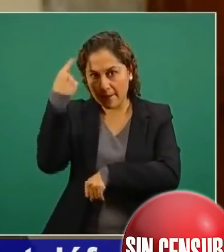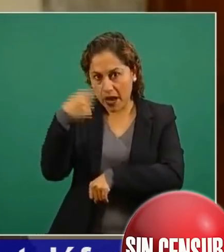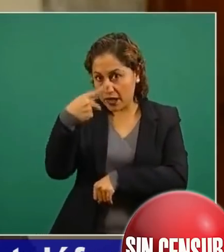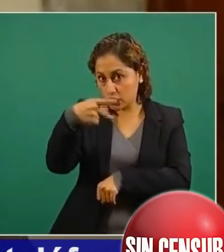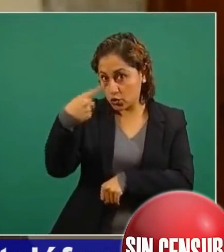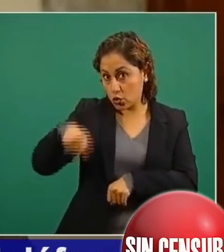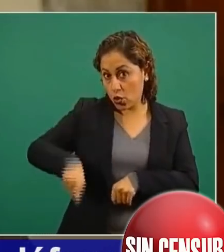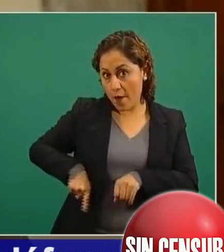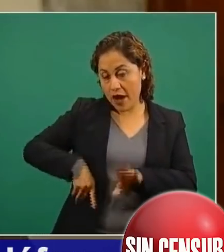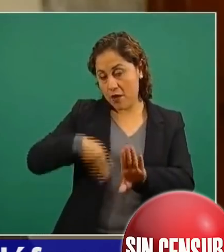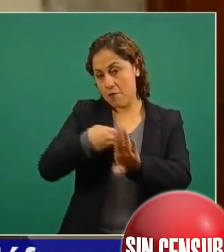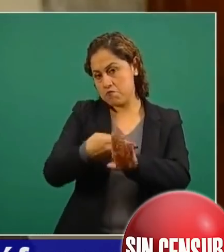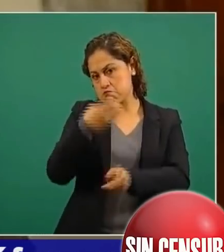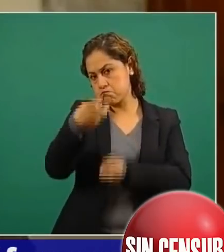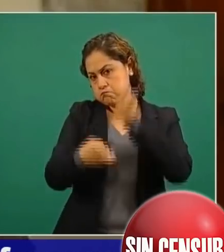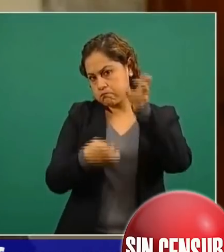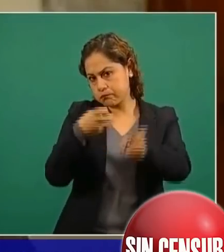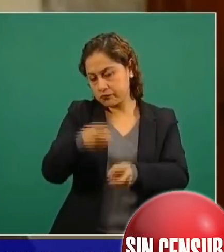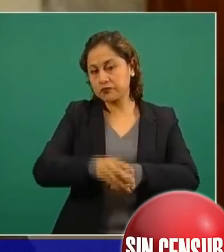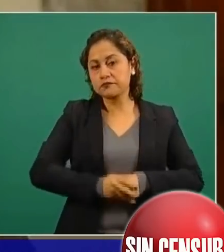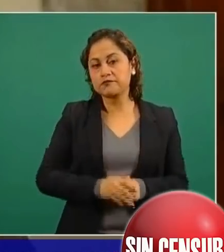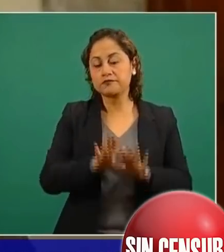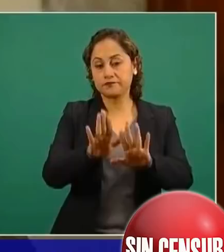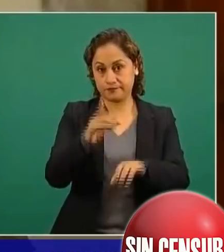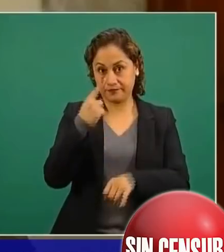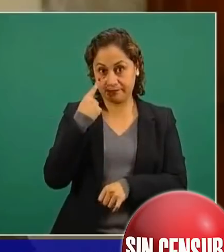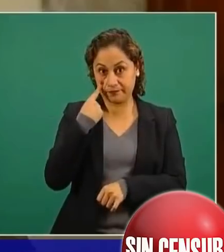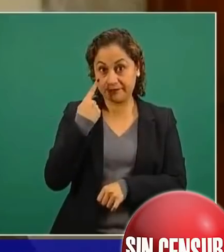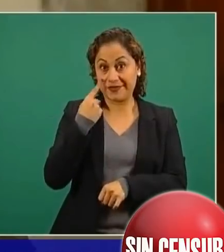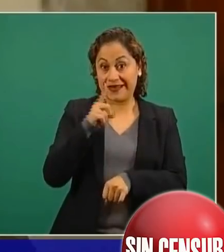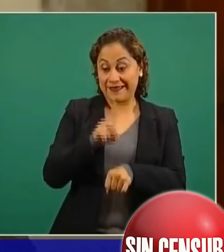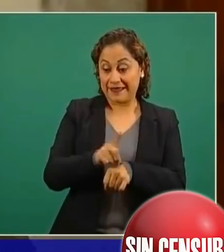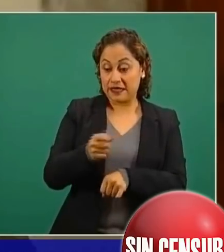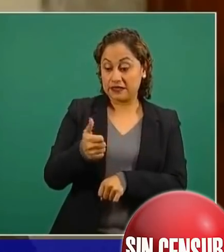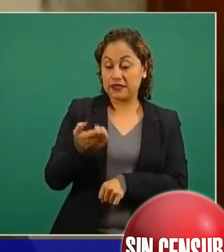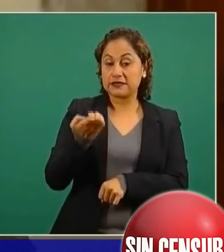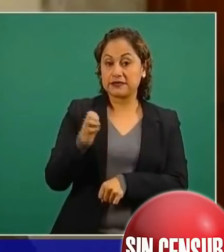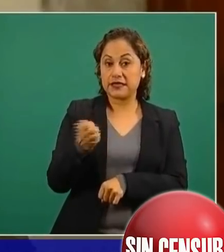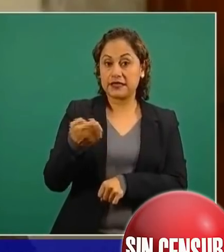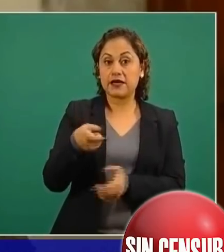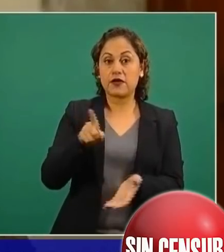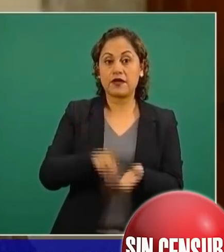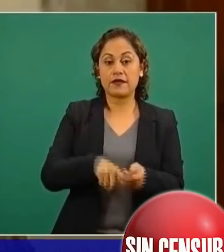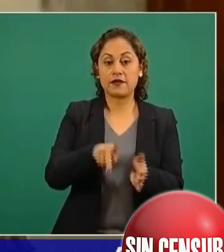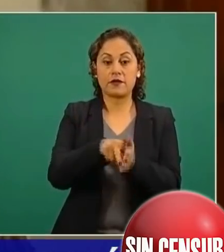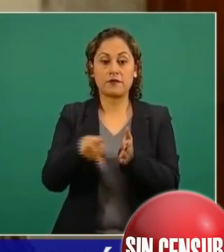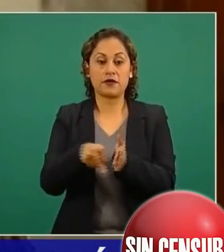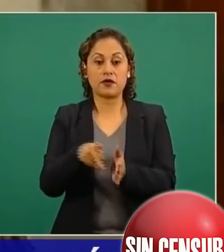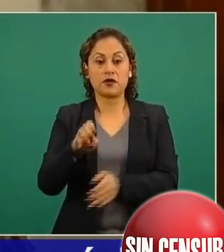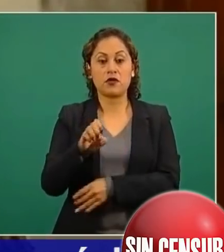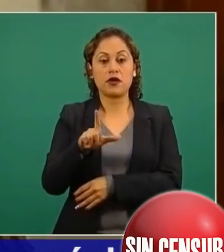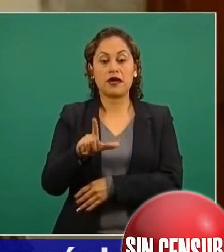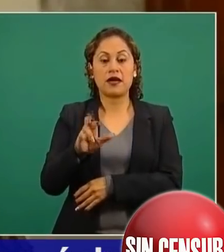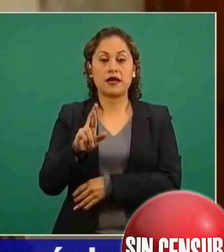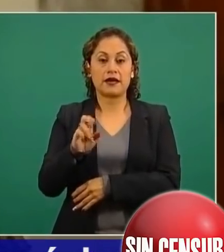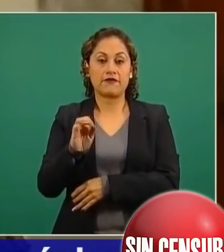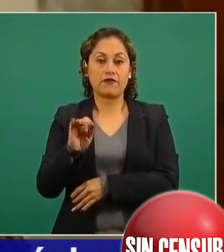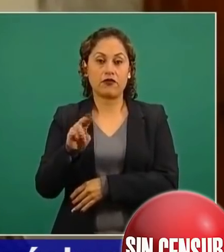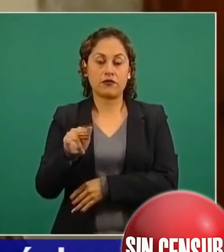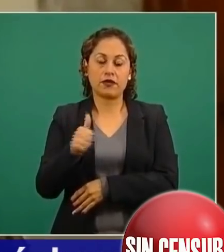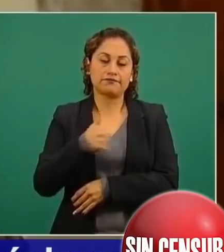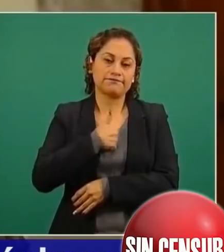está trabajando y demás. El día 6 de enero, el periódico Reforma, aunque me duele decirlo porque yo formé parte de las filas del